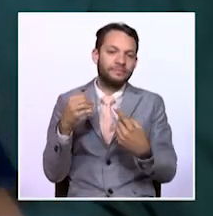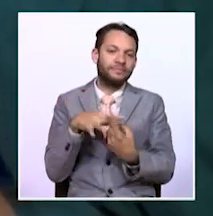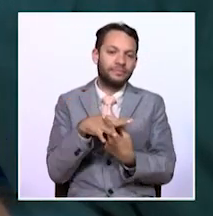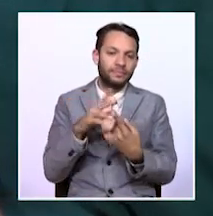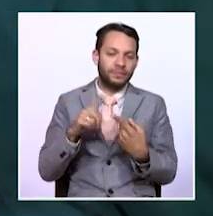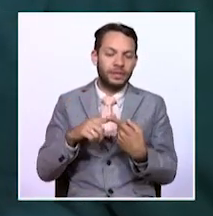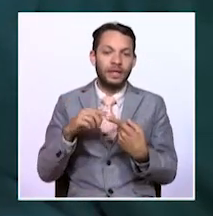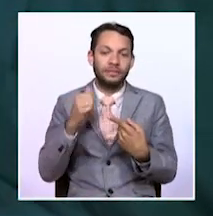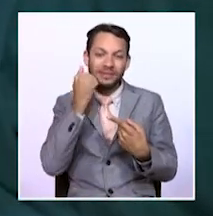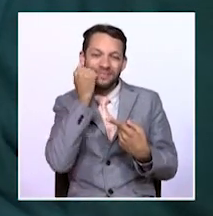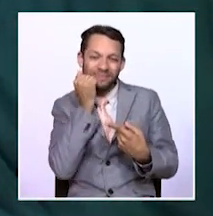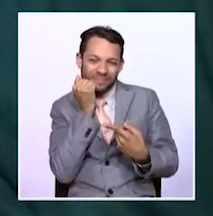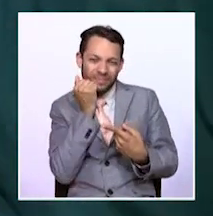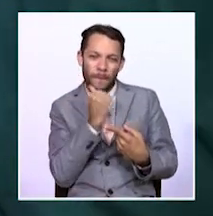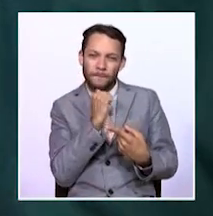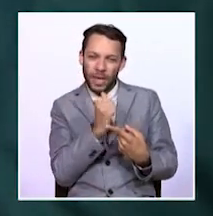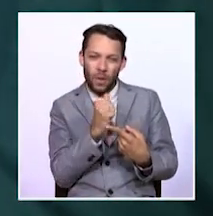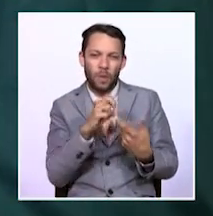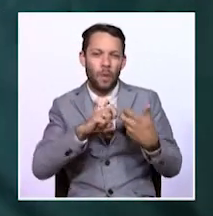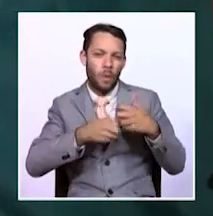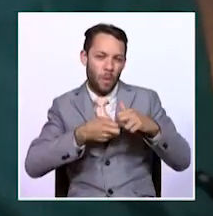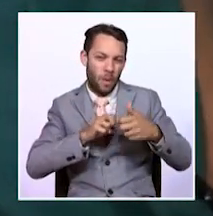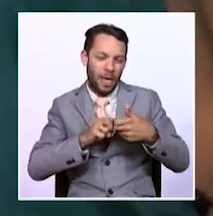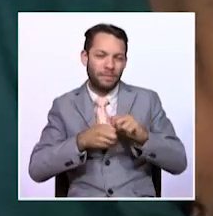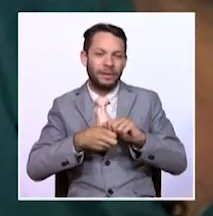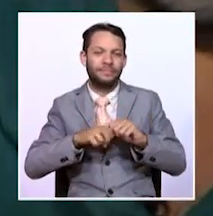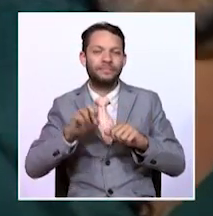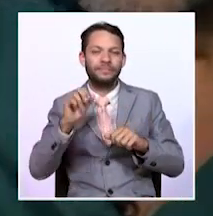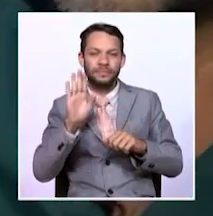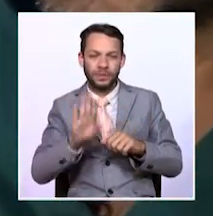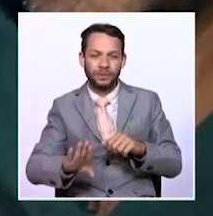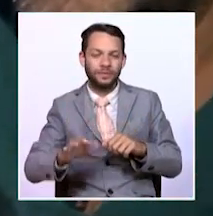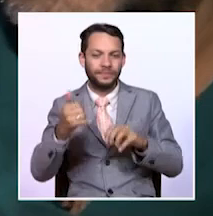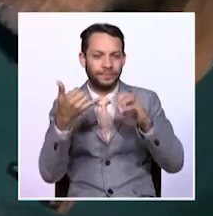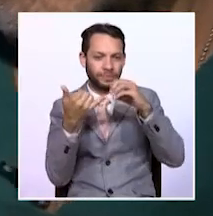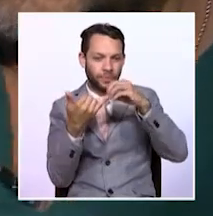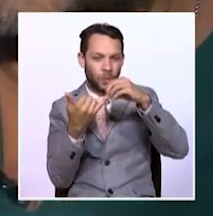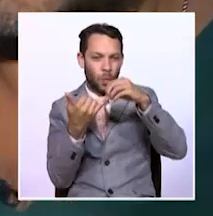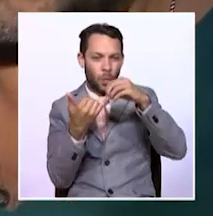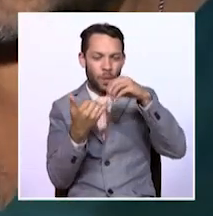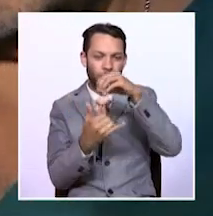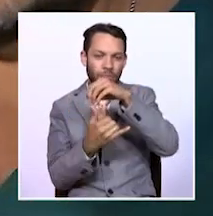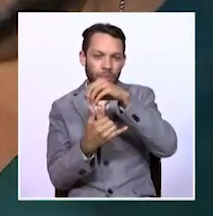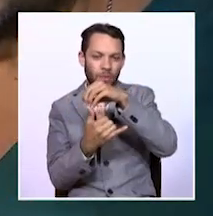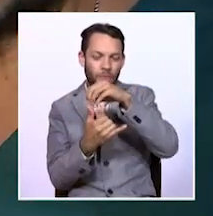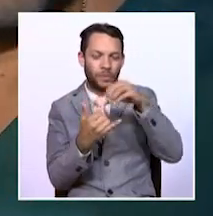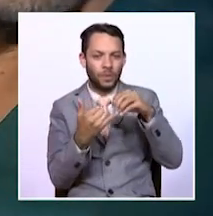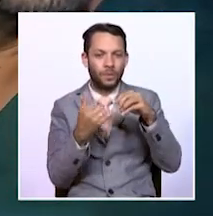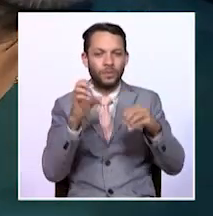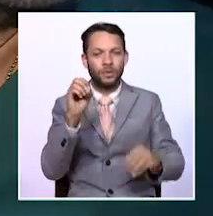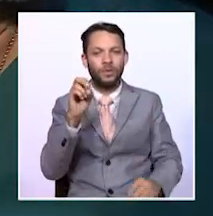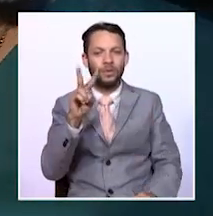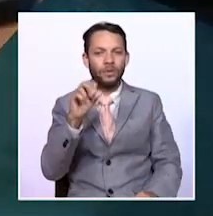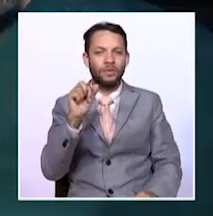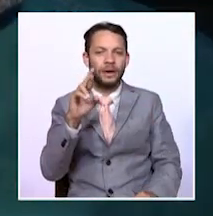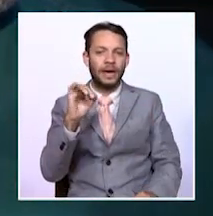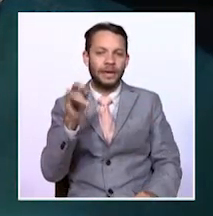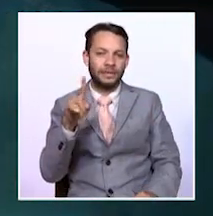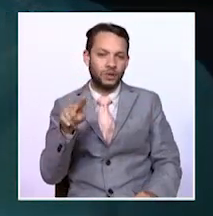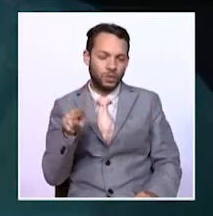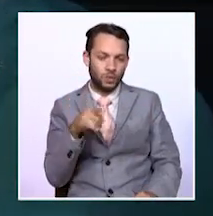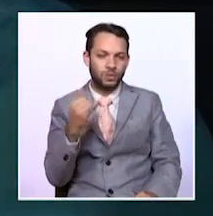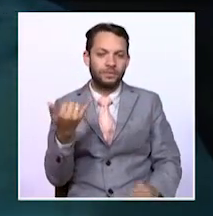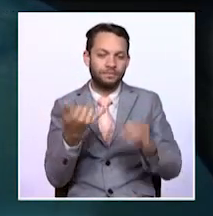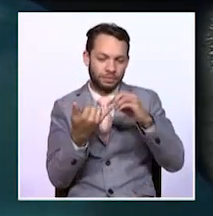sus periodos, tenemos que analizar muy bien los ovarios, puesto que los ovarios, hay una entidad que es los ovarios poliquísticos, que es de